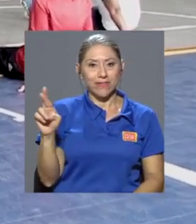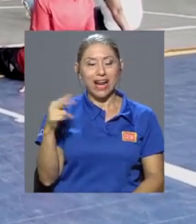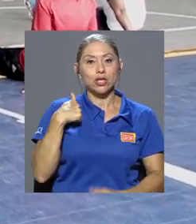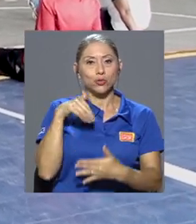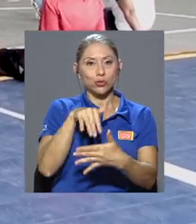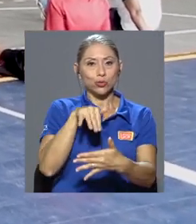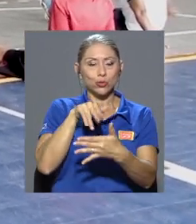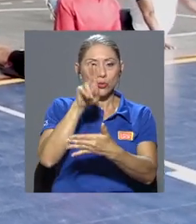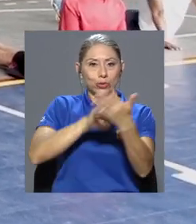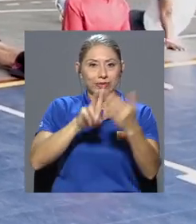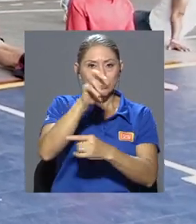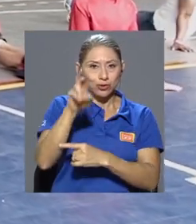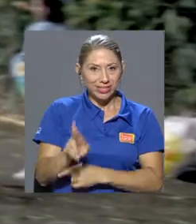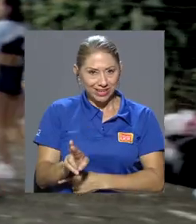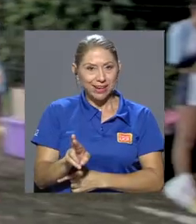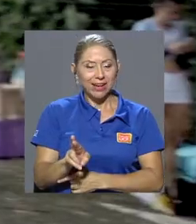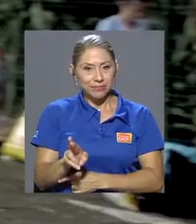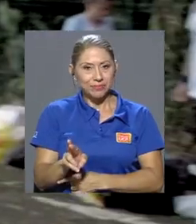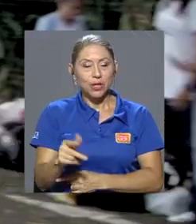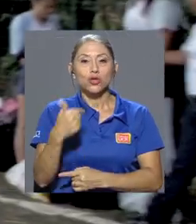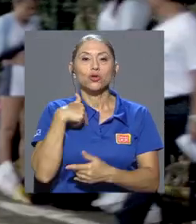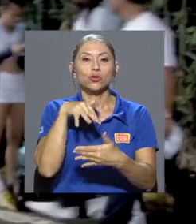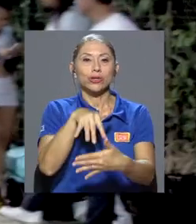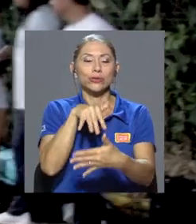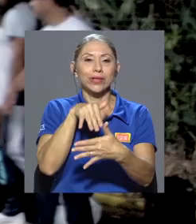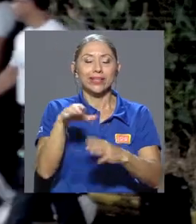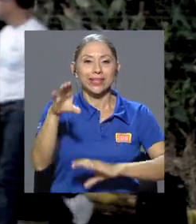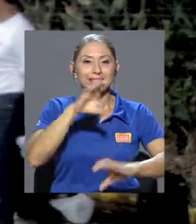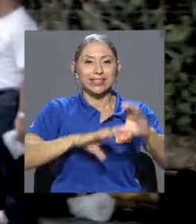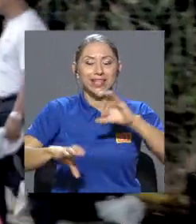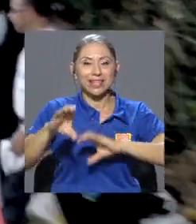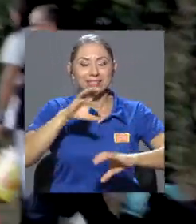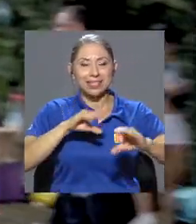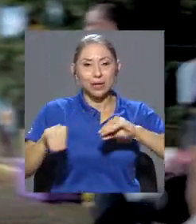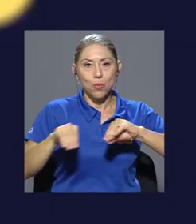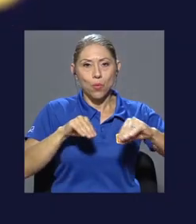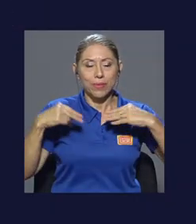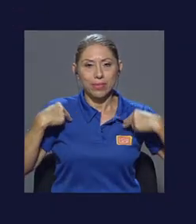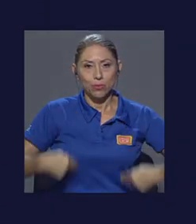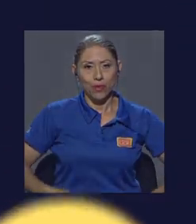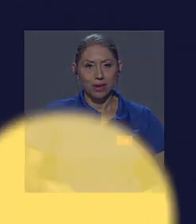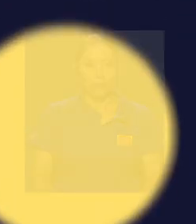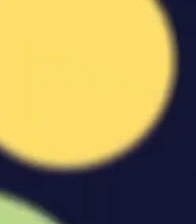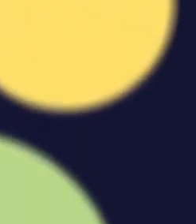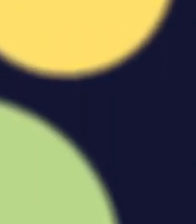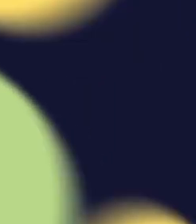estudio en la Universidad de Costa Rica. Soy estudiante de ciencias del movimiento humano.